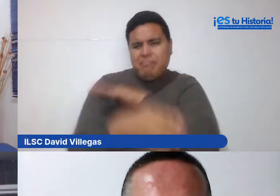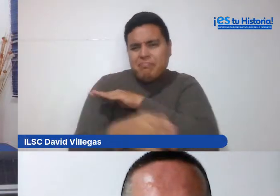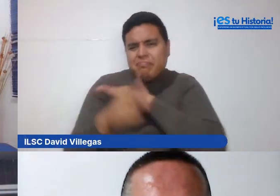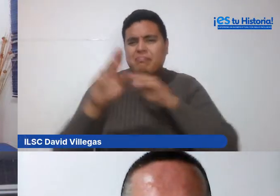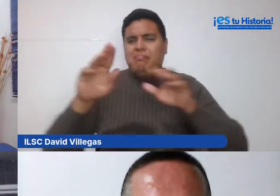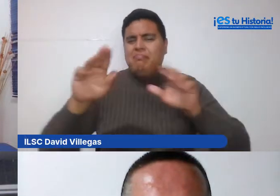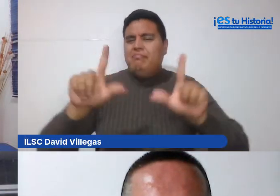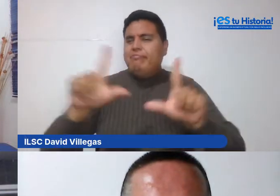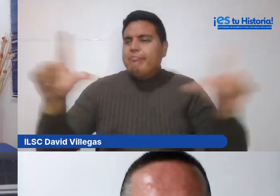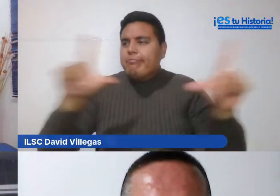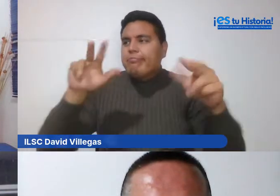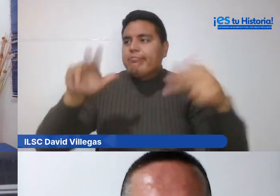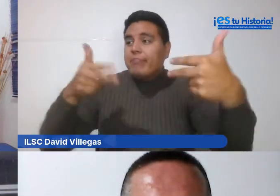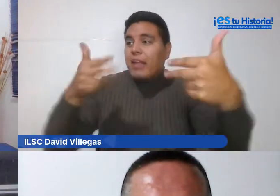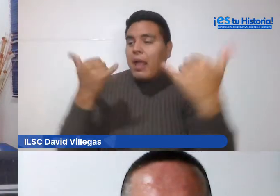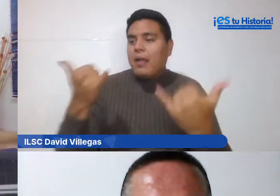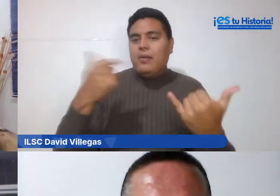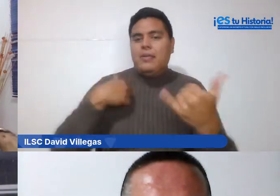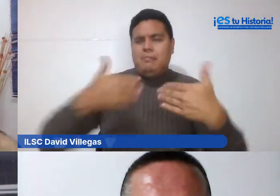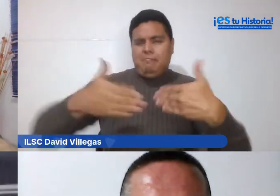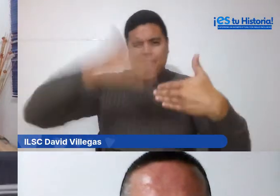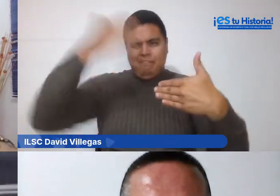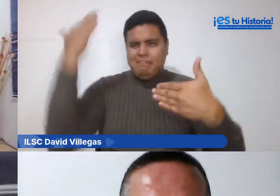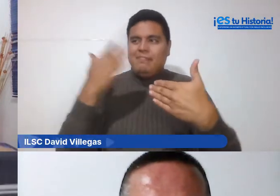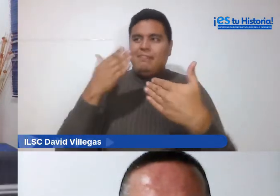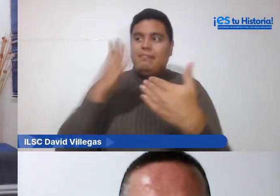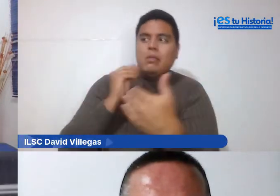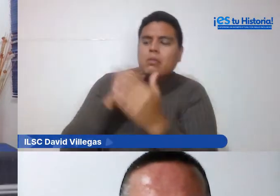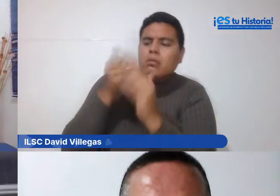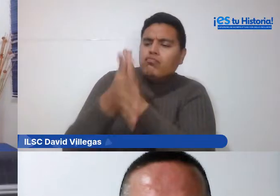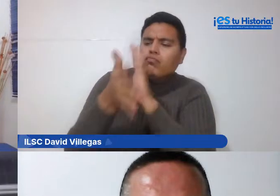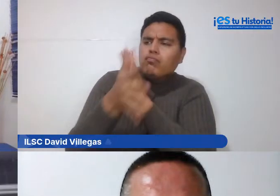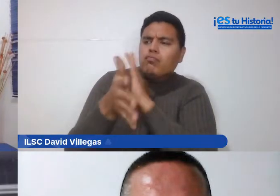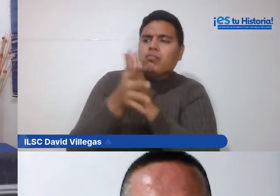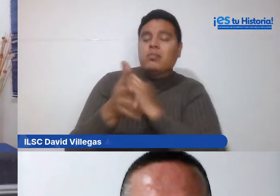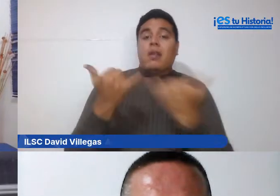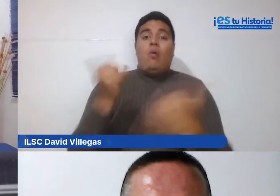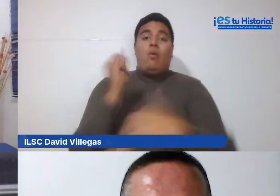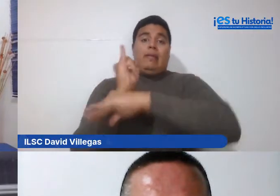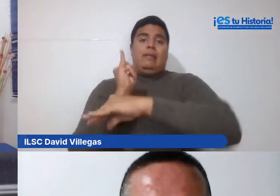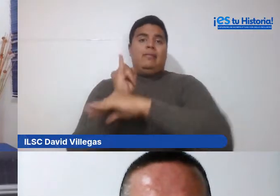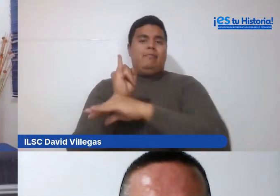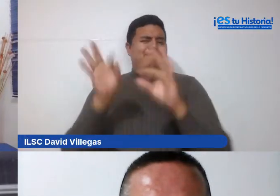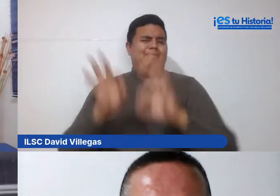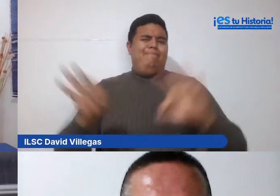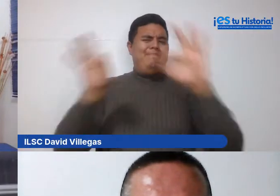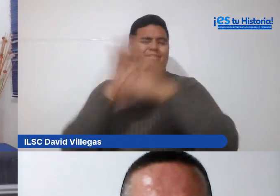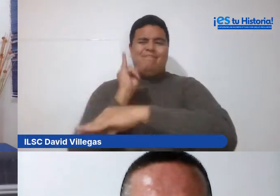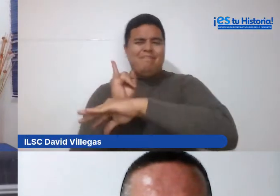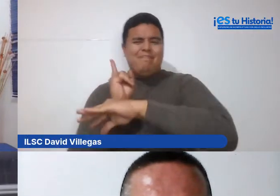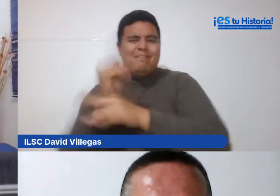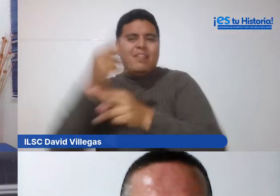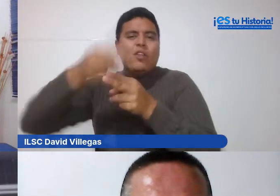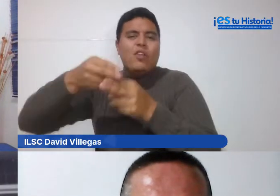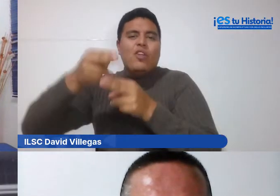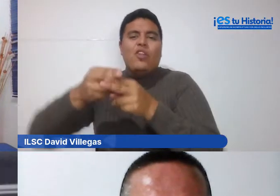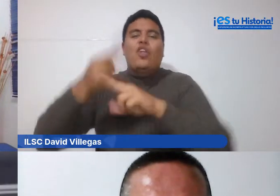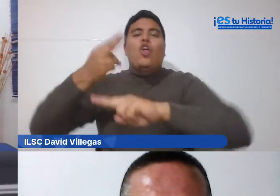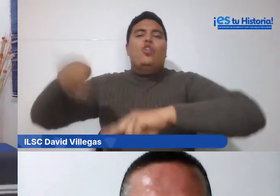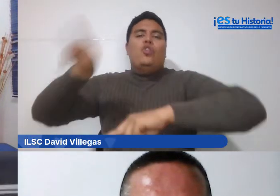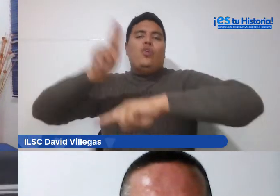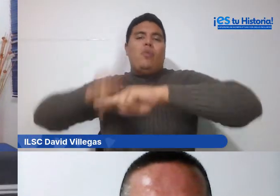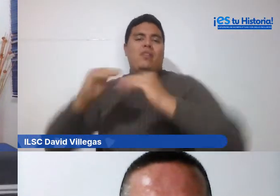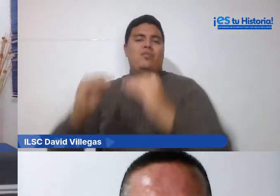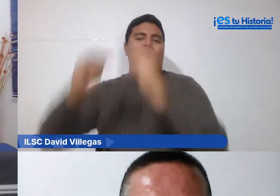para dar inicio a esta experiencia significativa del día de hoy con esta gran institución, la Normal Superior Jorge Isaacs de Roldanillo, pues me